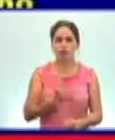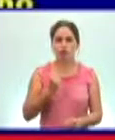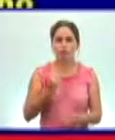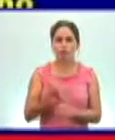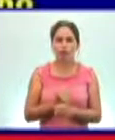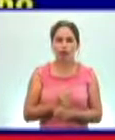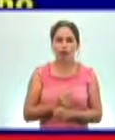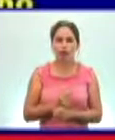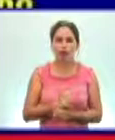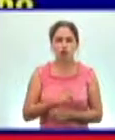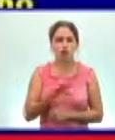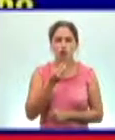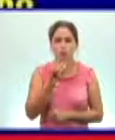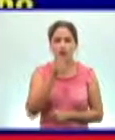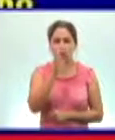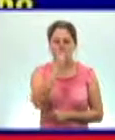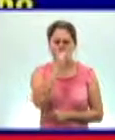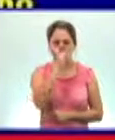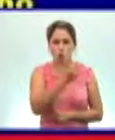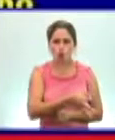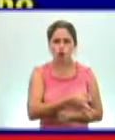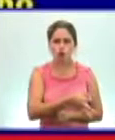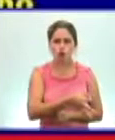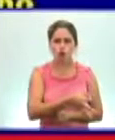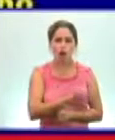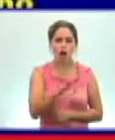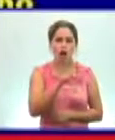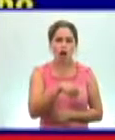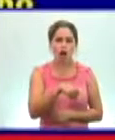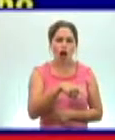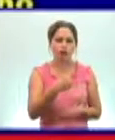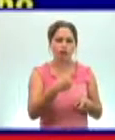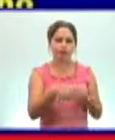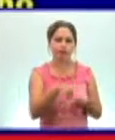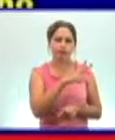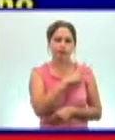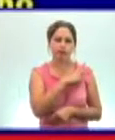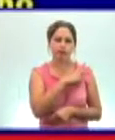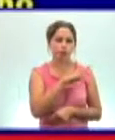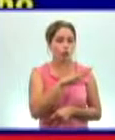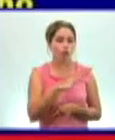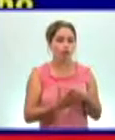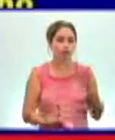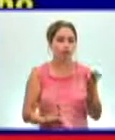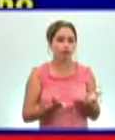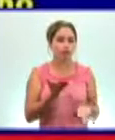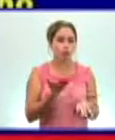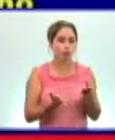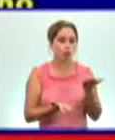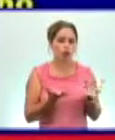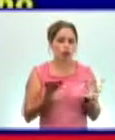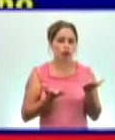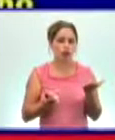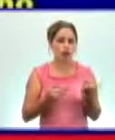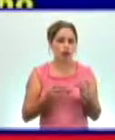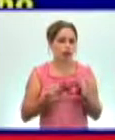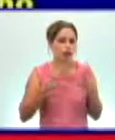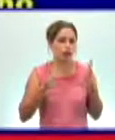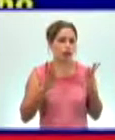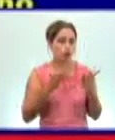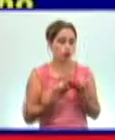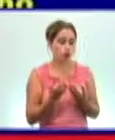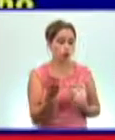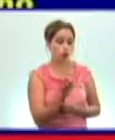nunca el odio al capital, es la armonía, la conciliación, el acercamiento común de uno y de